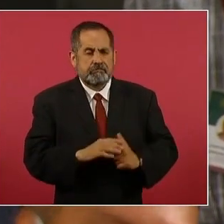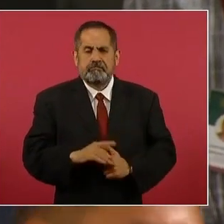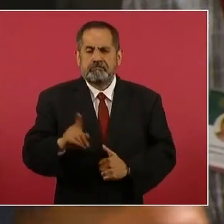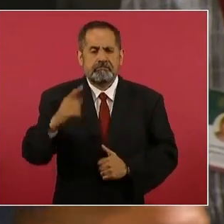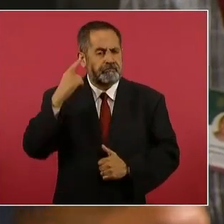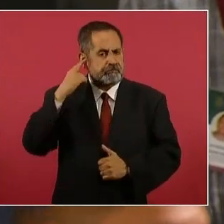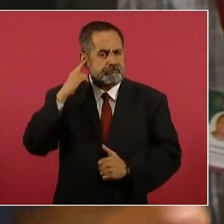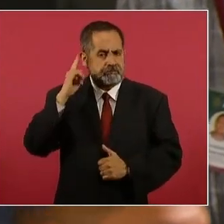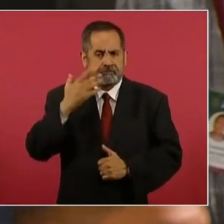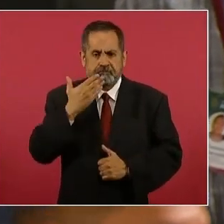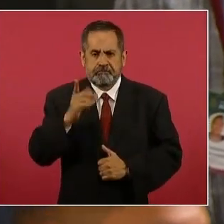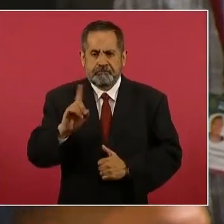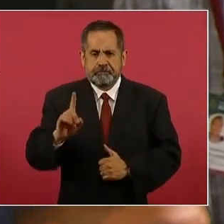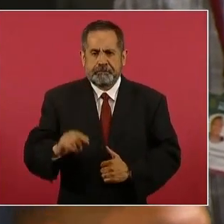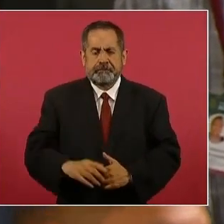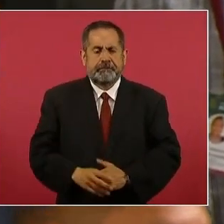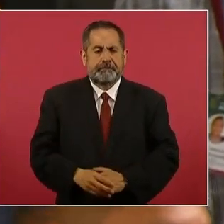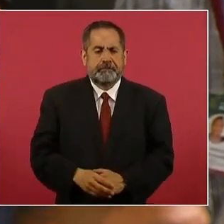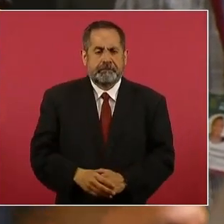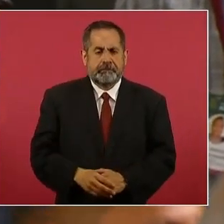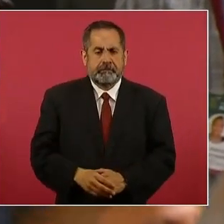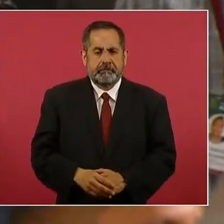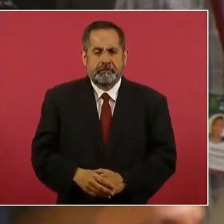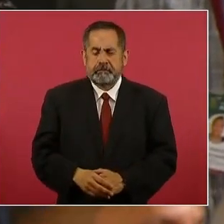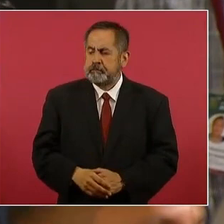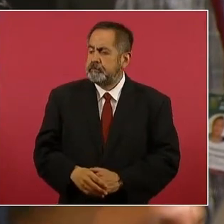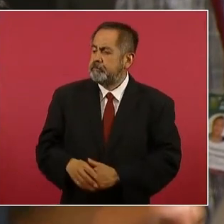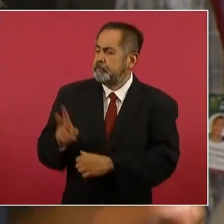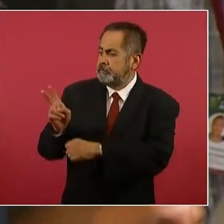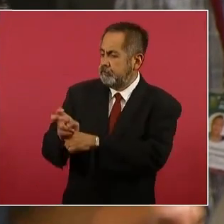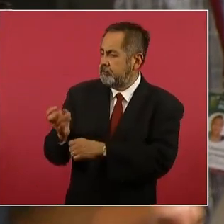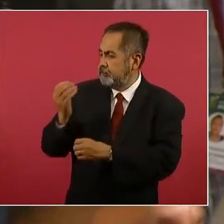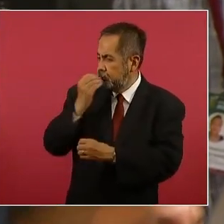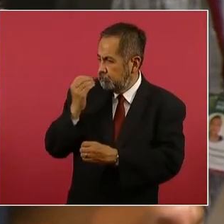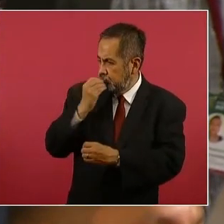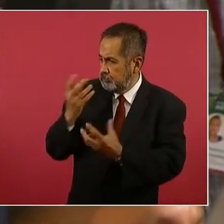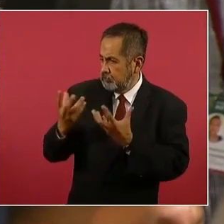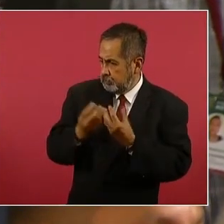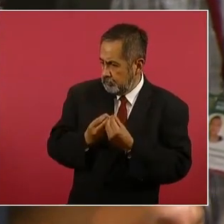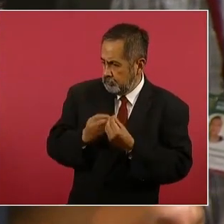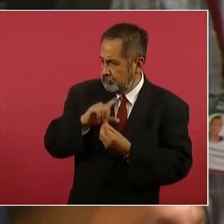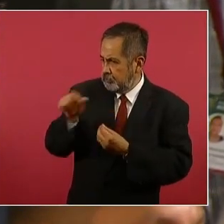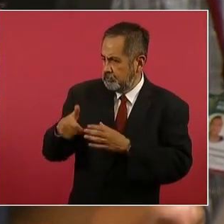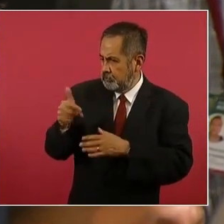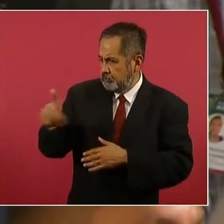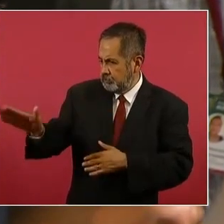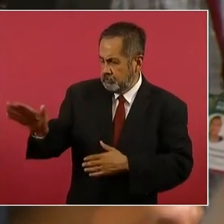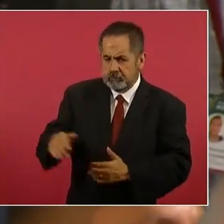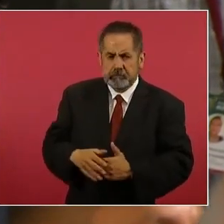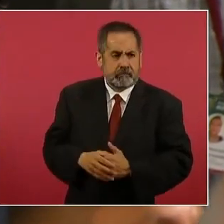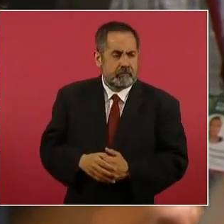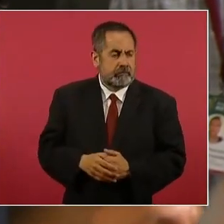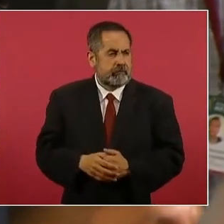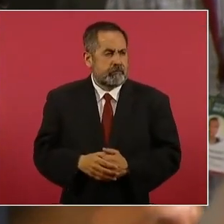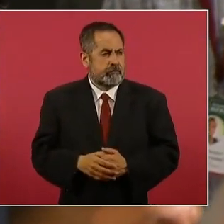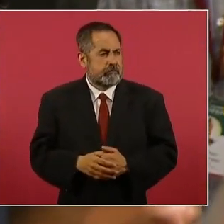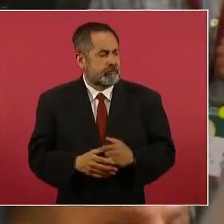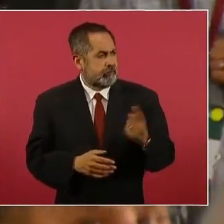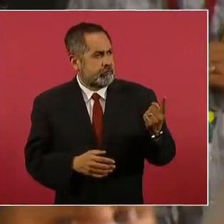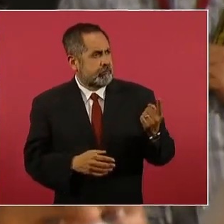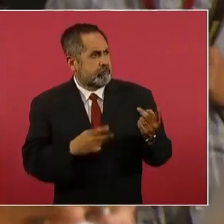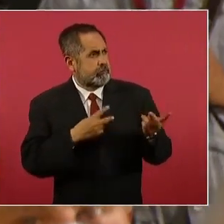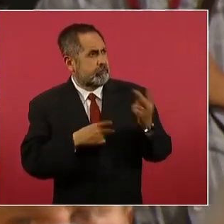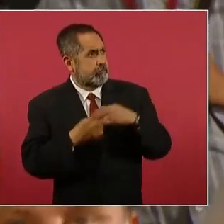mucho. Me acompañas a la comida y de ahí te regresas. Y de ahí cumplo sus órdenes. Me regresas.